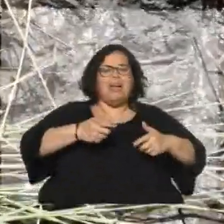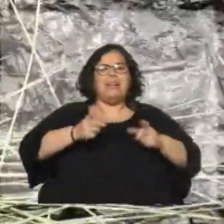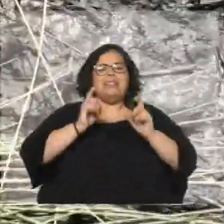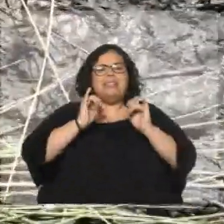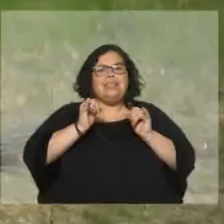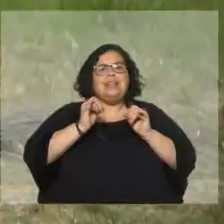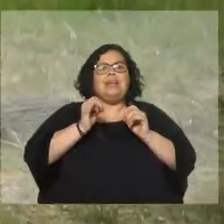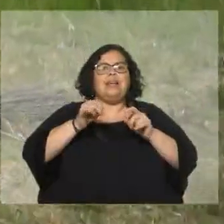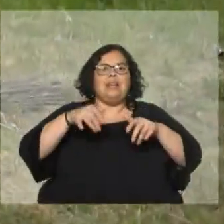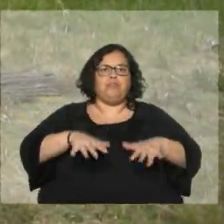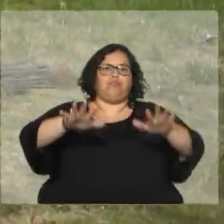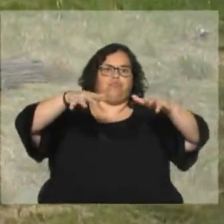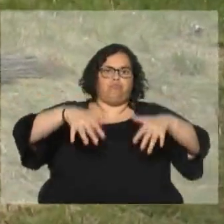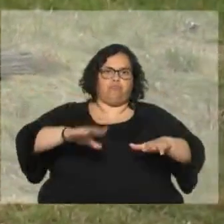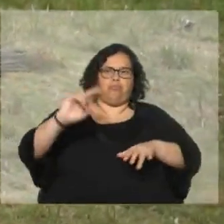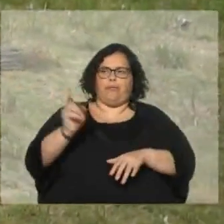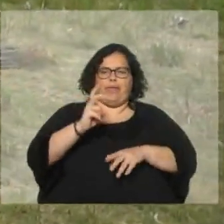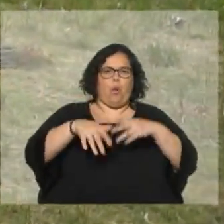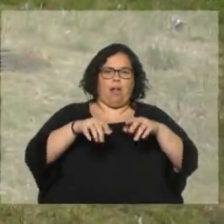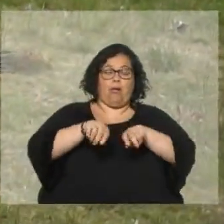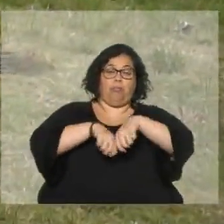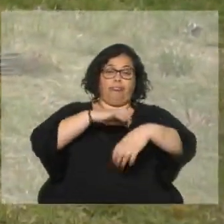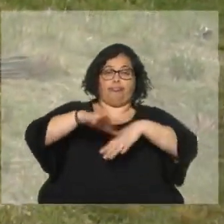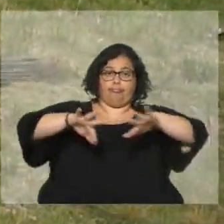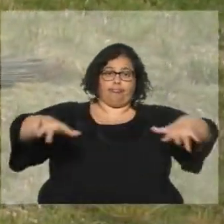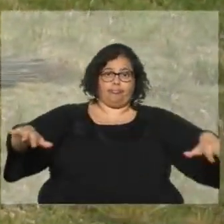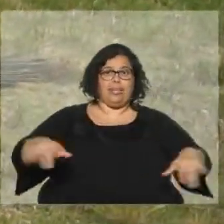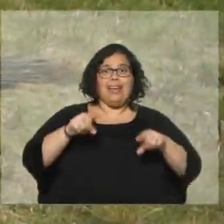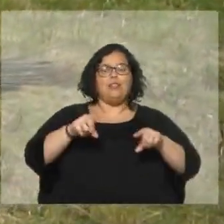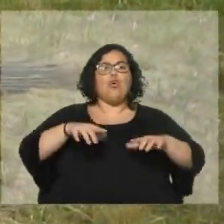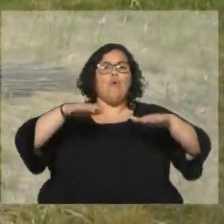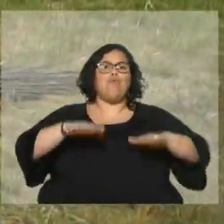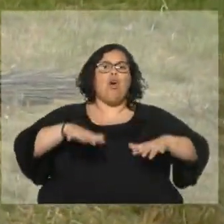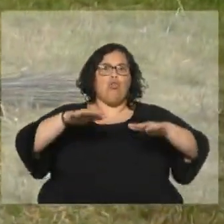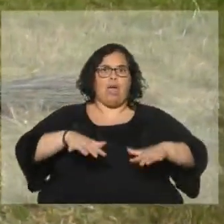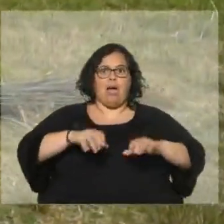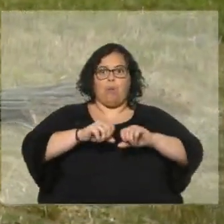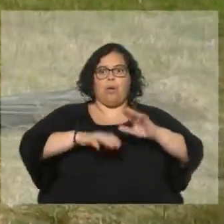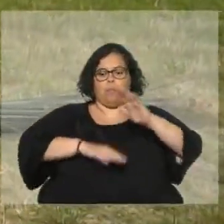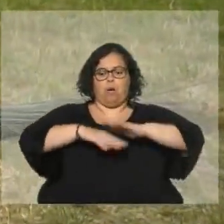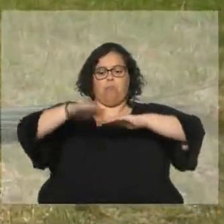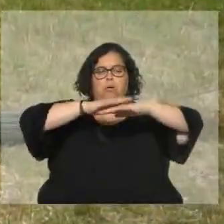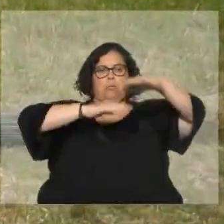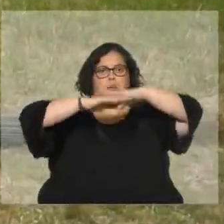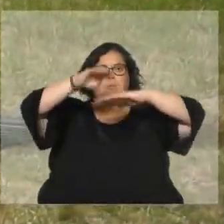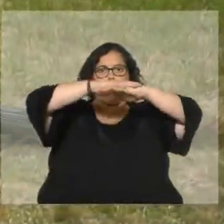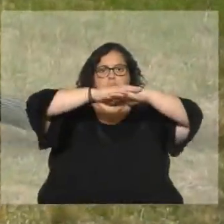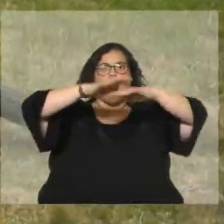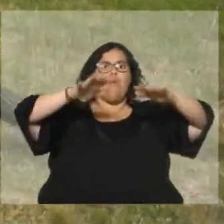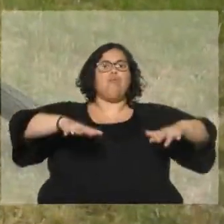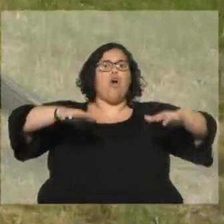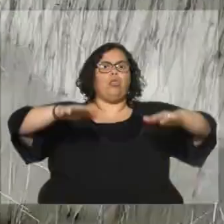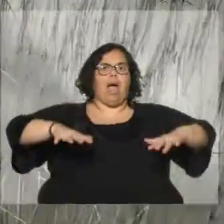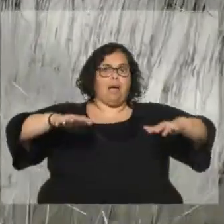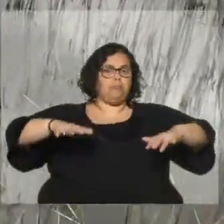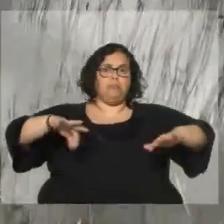las balsas, sí. Y lo trae empujándole el agua. Sí, sí, sí. Queda flotando, esto flota, esto puede hacer una balsa de 5 pisos igual. Perfecto. Entonces nosotros llegamos acá a la orilla y